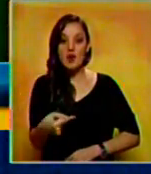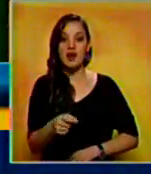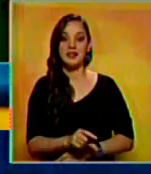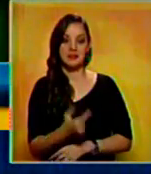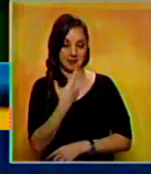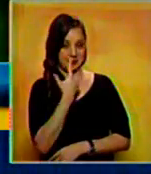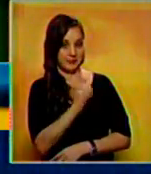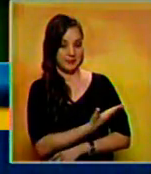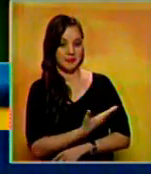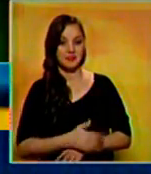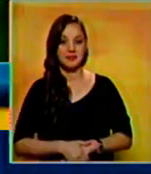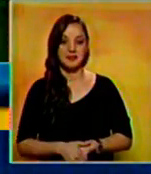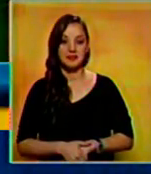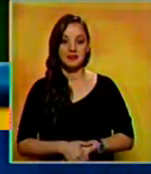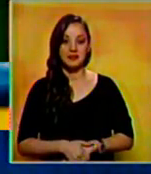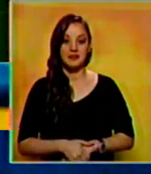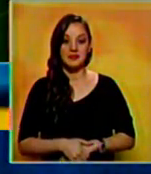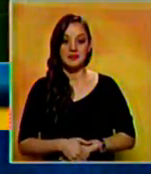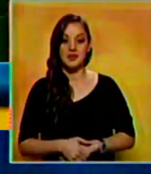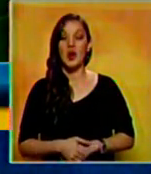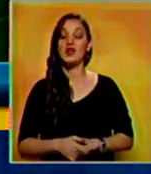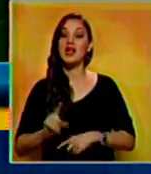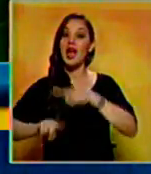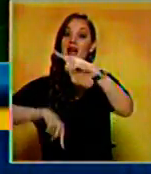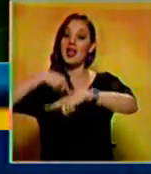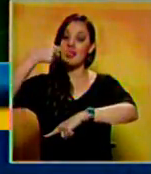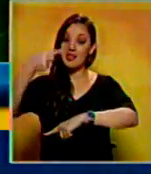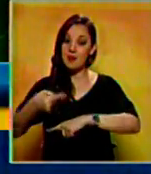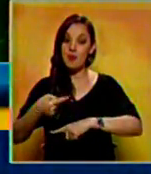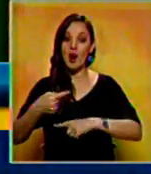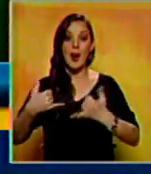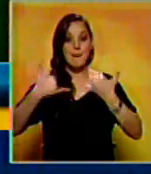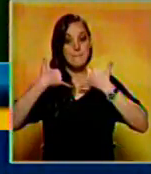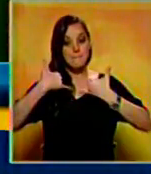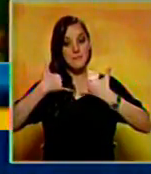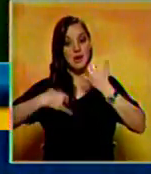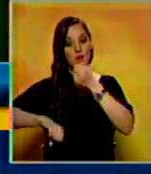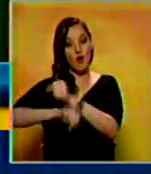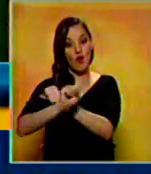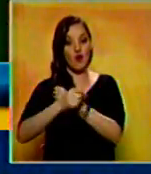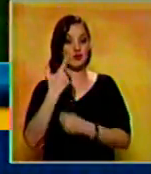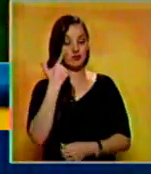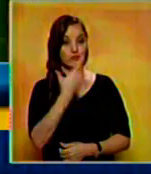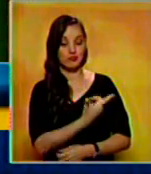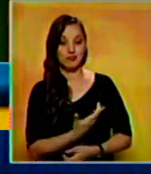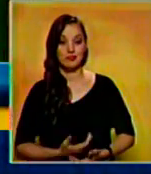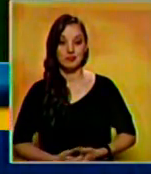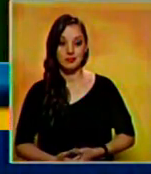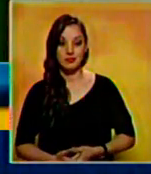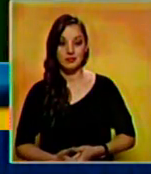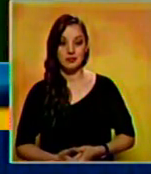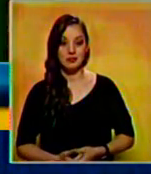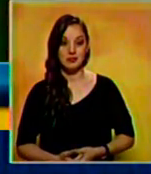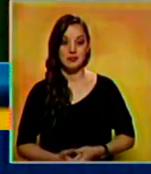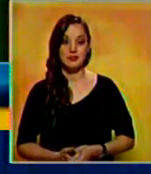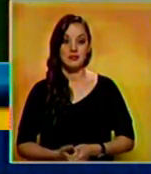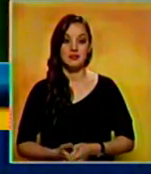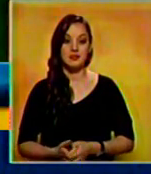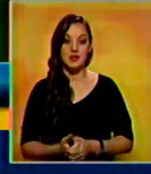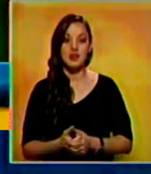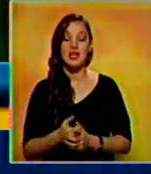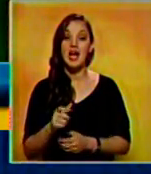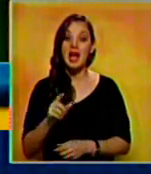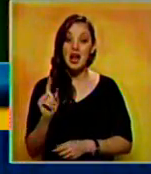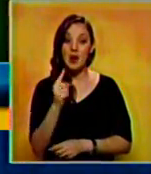un golazo desde la banda izquierda de Ronaldo Chacón. Y luego, un autogol de C. Marcos a los 82 le dio a Venezuela sus primeros 3 puntos